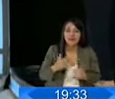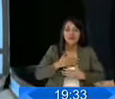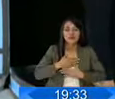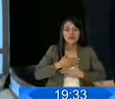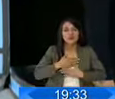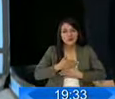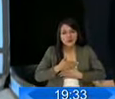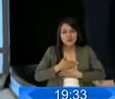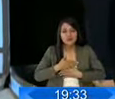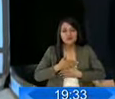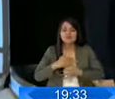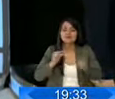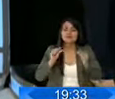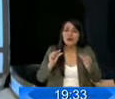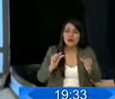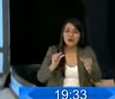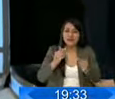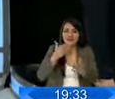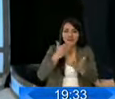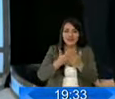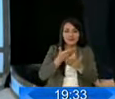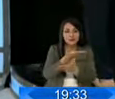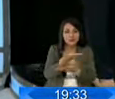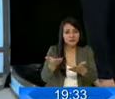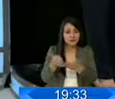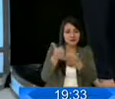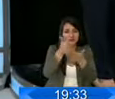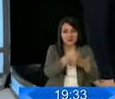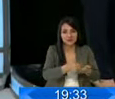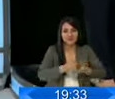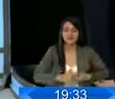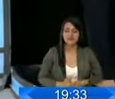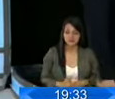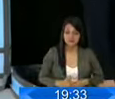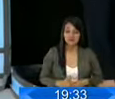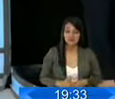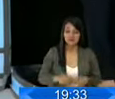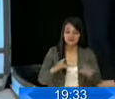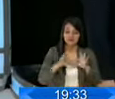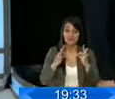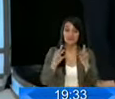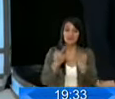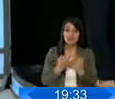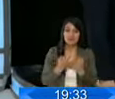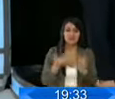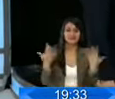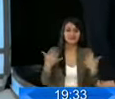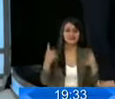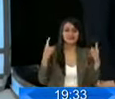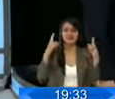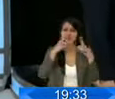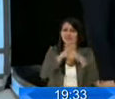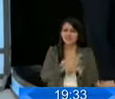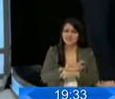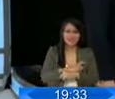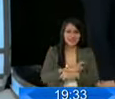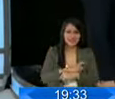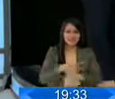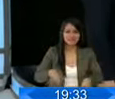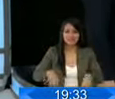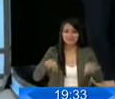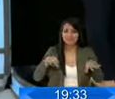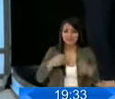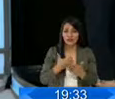a ustedes, amigos televidentes, y su generosa ayuda. Recordemos que su familia atraviesa una situación difícil